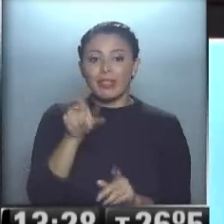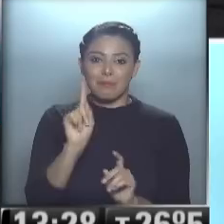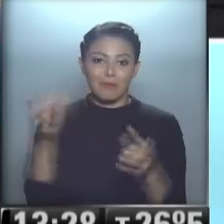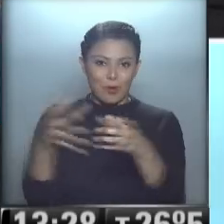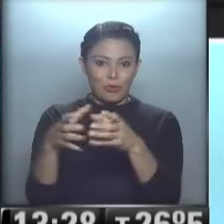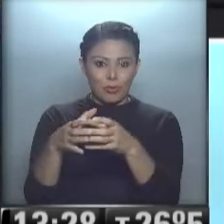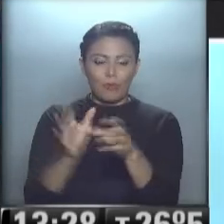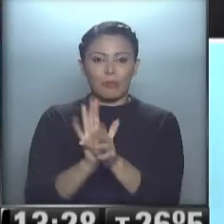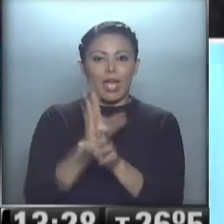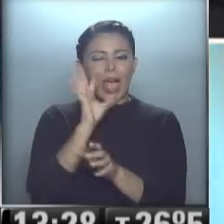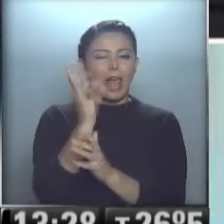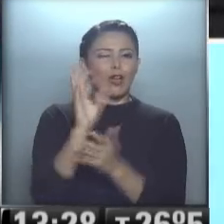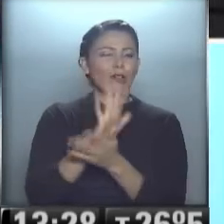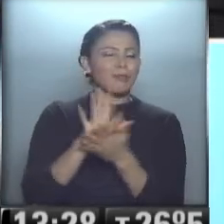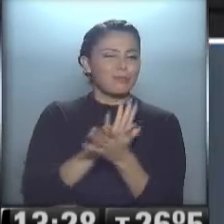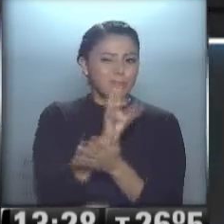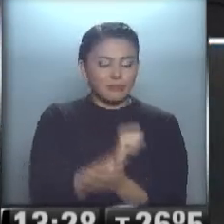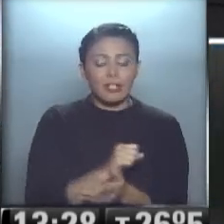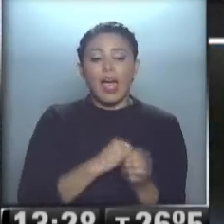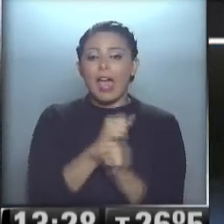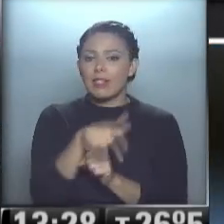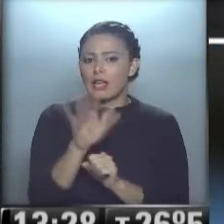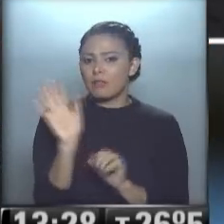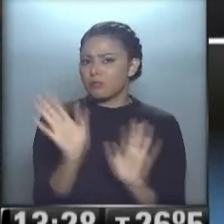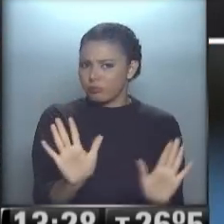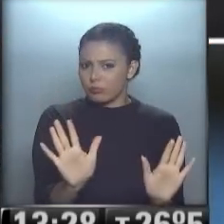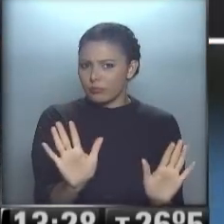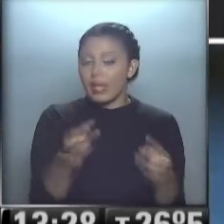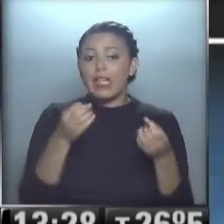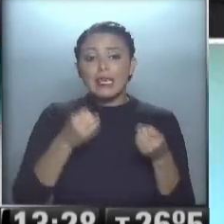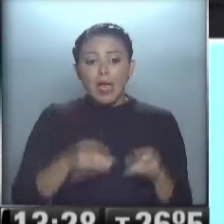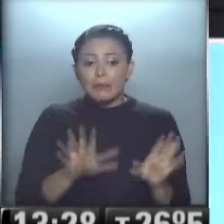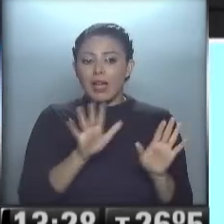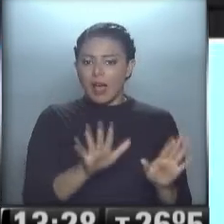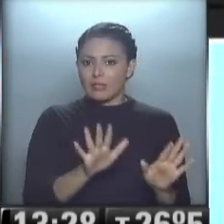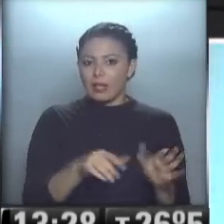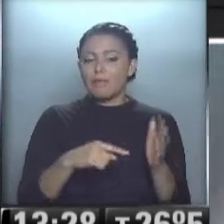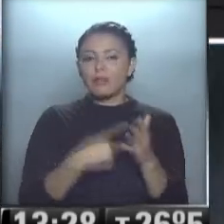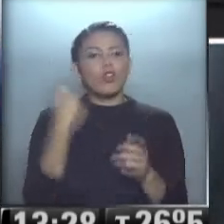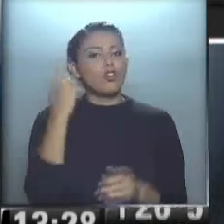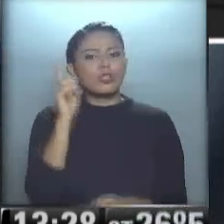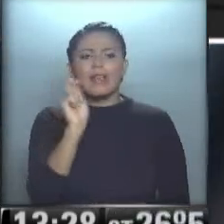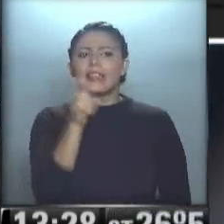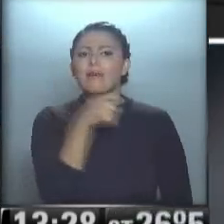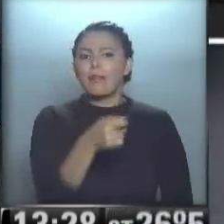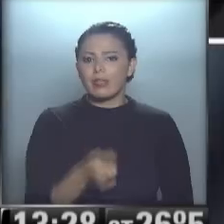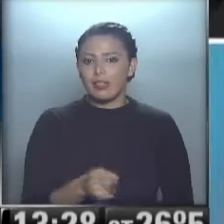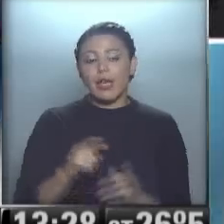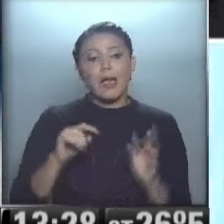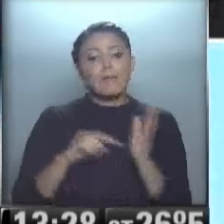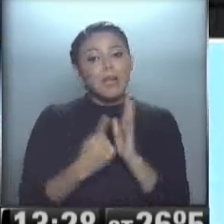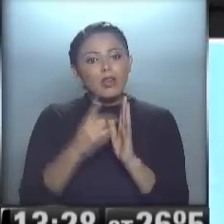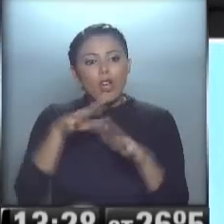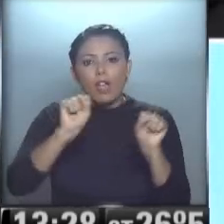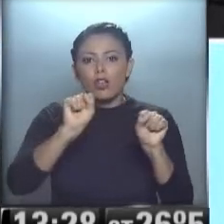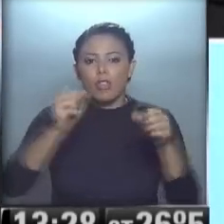que le había escamoteado una plata a la banda pero hasta ahí esa causa es decir se empieza con esto pero no se descubre quién lo asesinó pero sí se descubre una